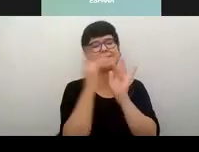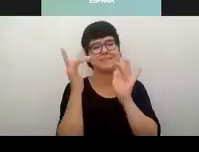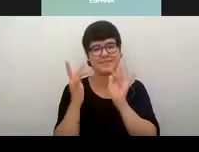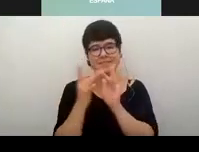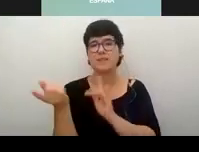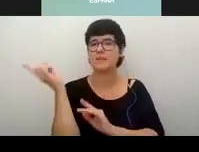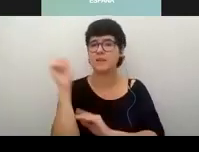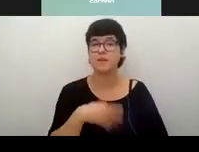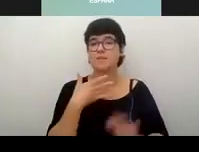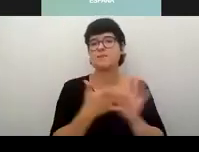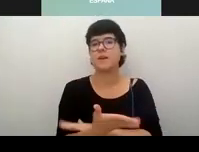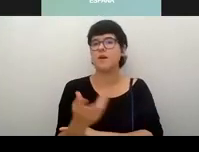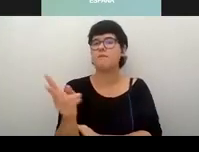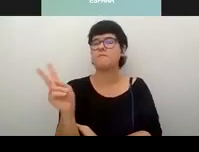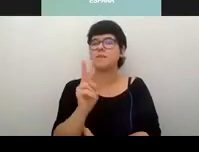D también es importante.